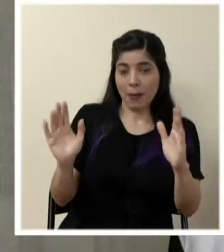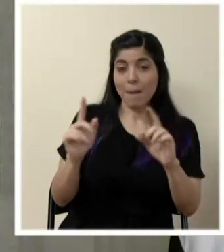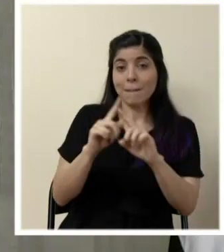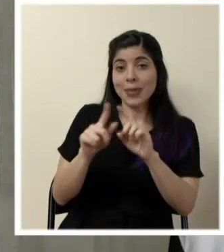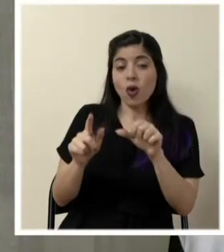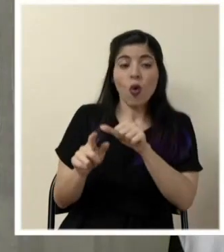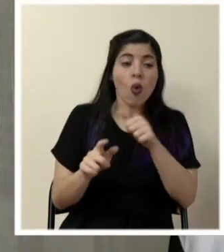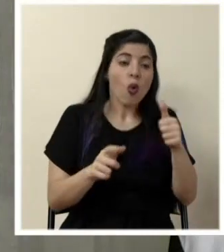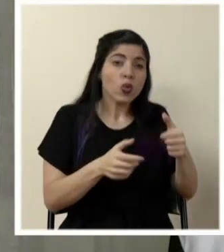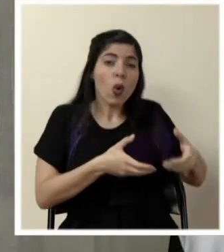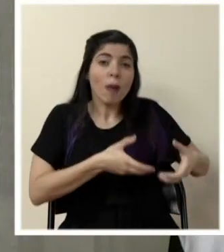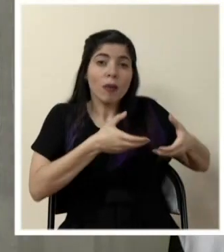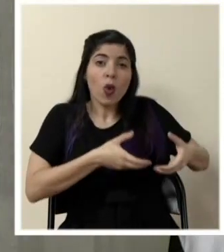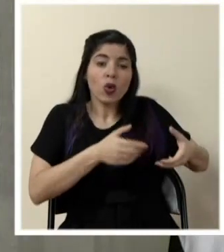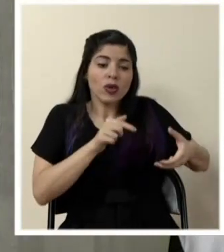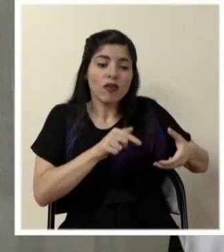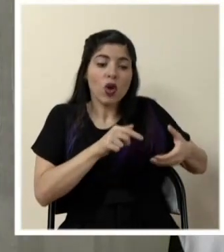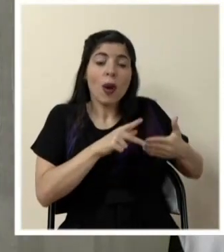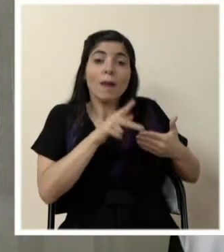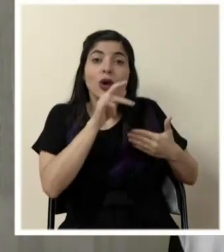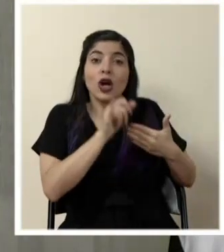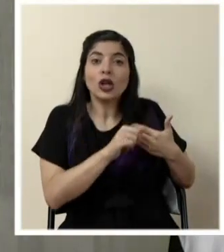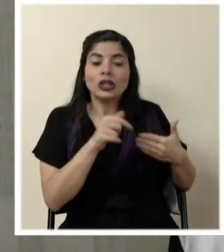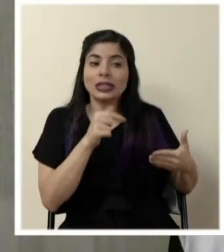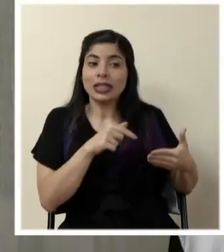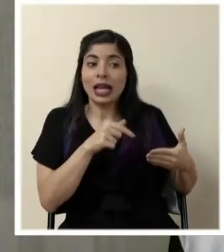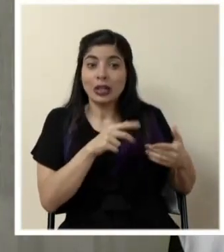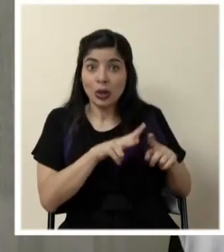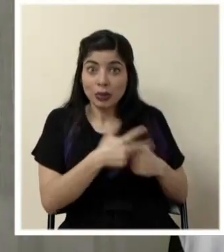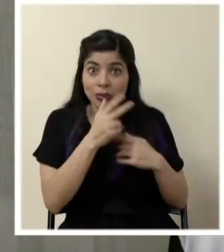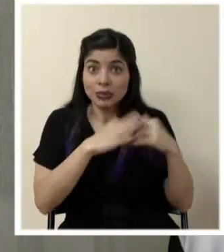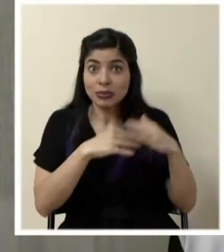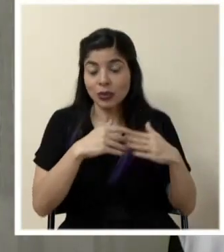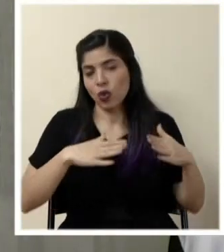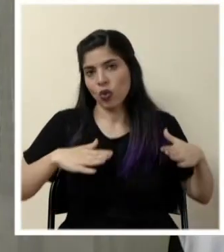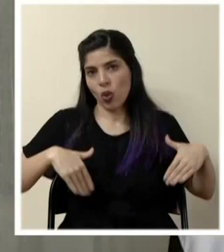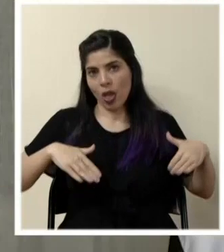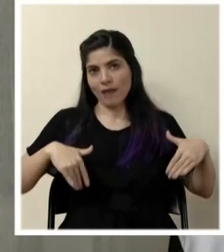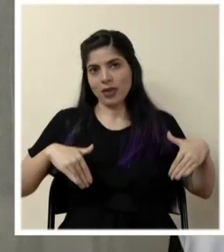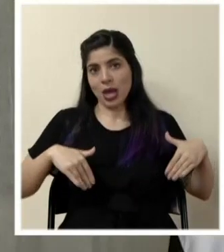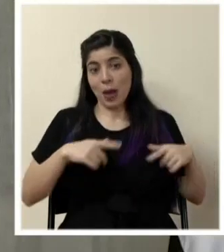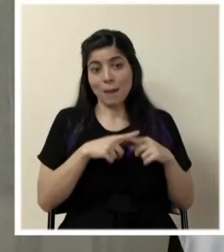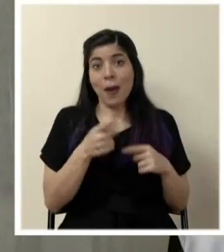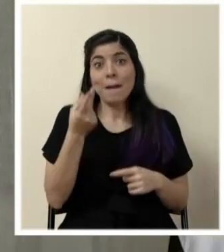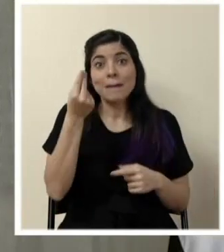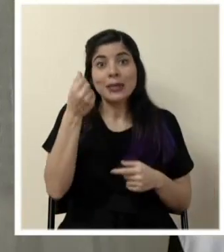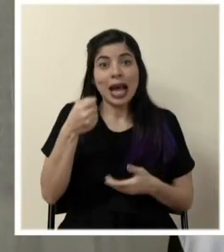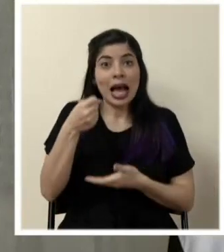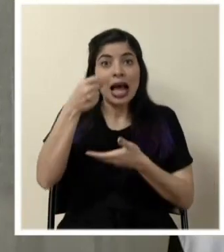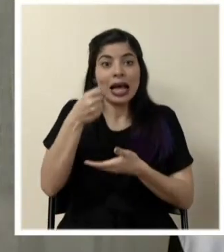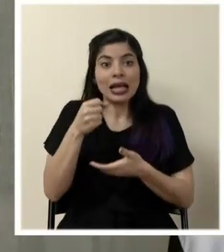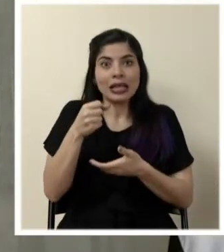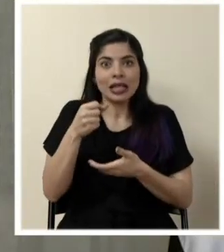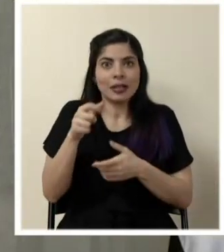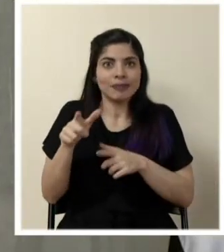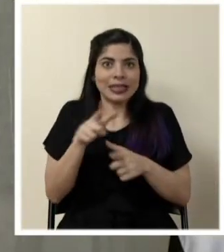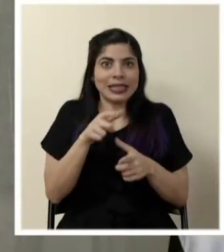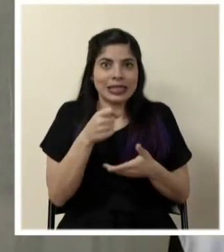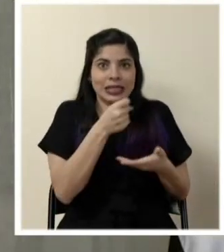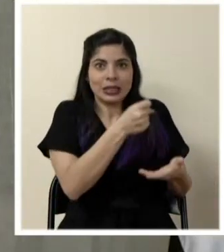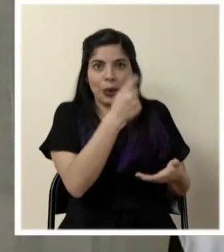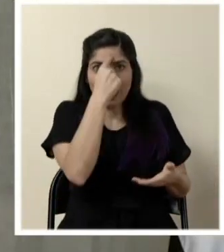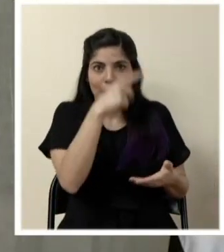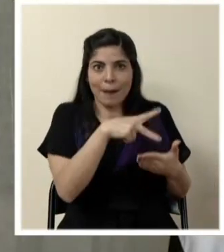un portafolio de proyectos que todavía no han iniciado, pero esos fondos están destinados para esos